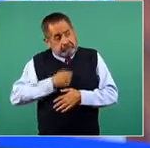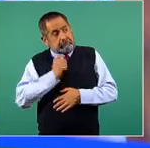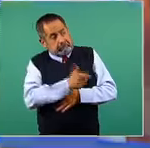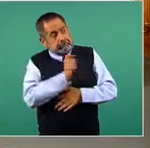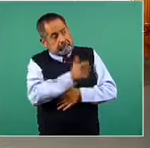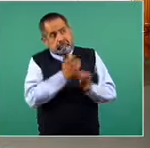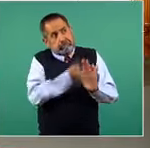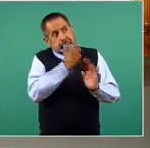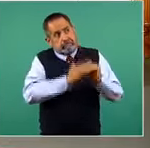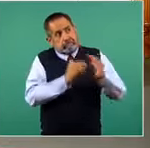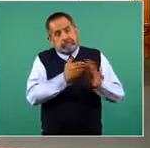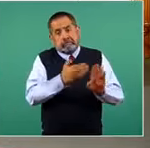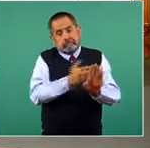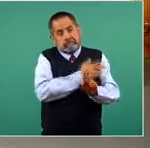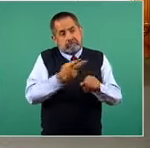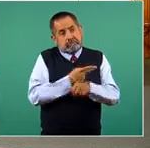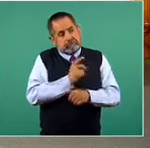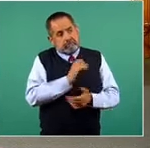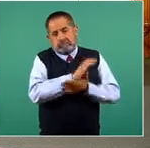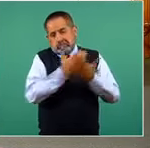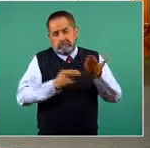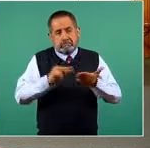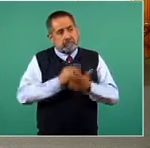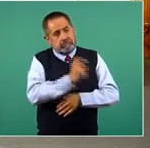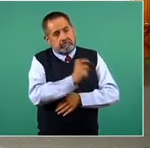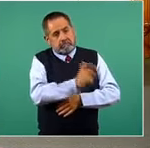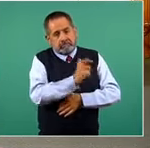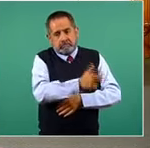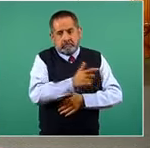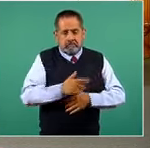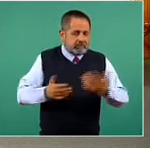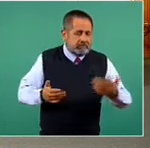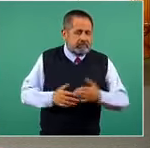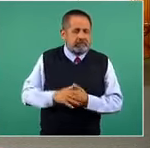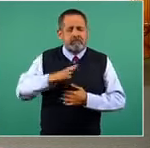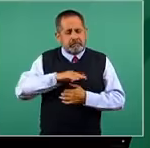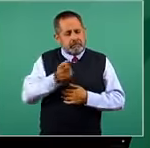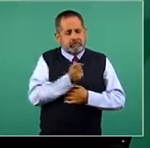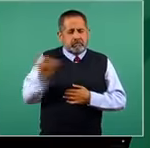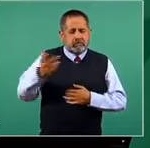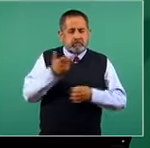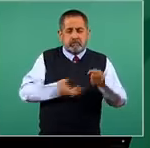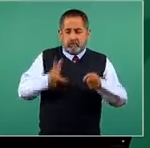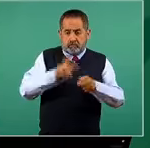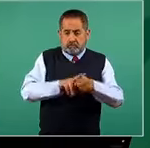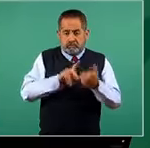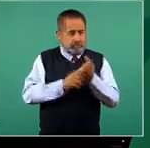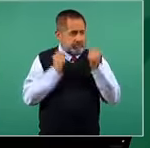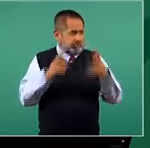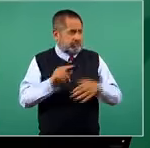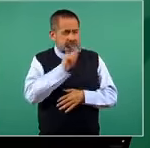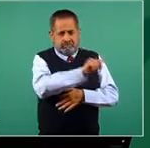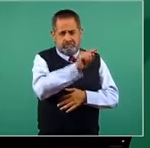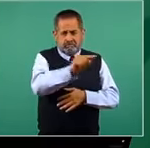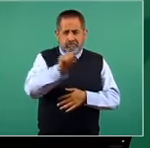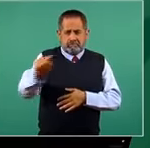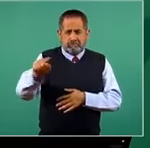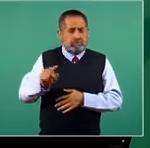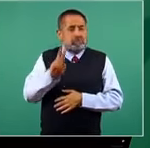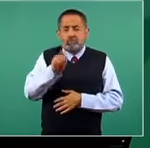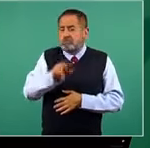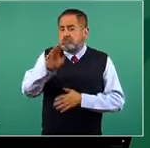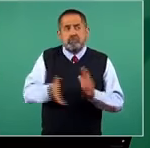los esquemas, los resultados más exitosos. Existen varios hospitales, decenas de ellos, que nunca